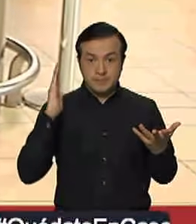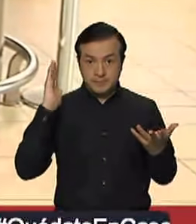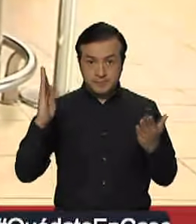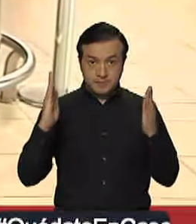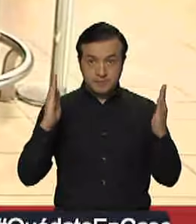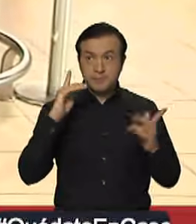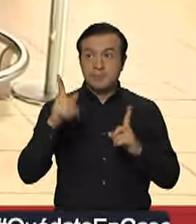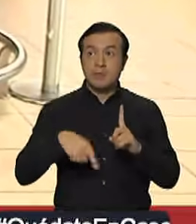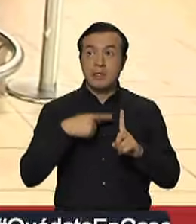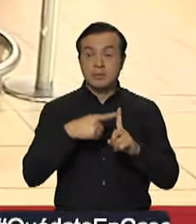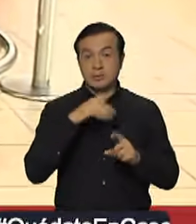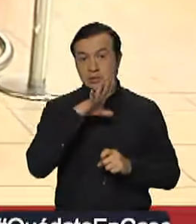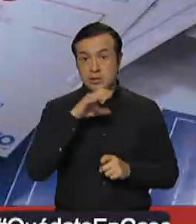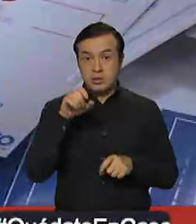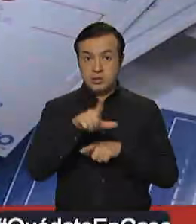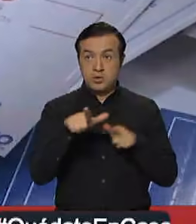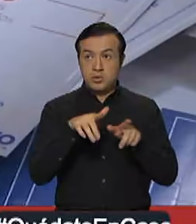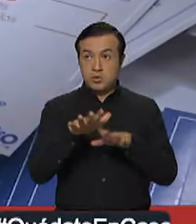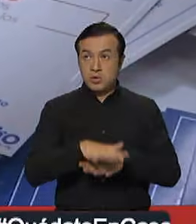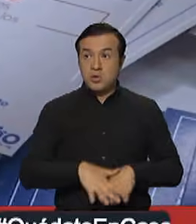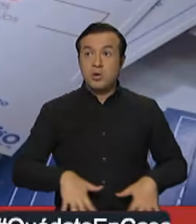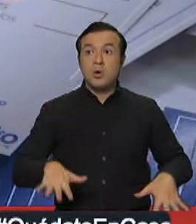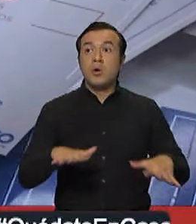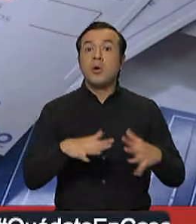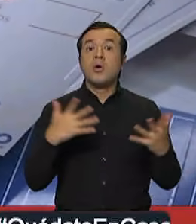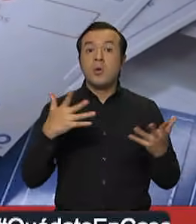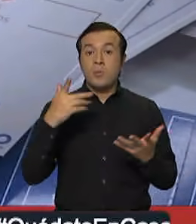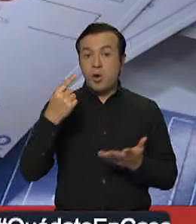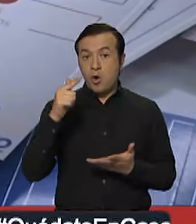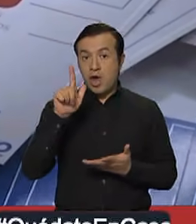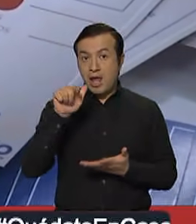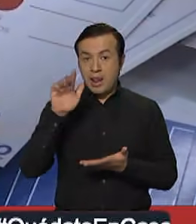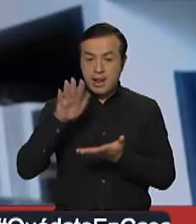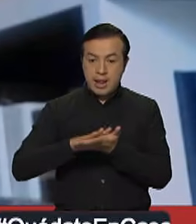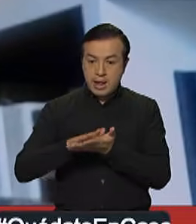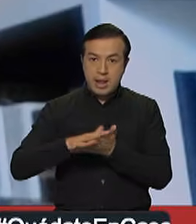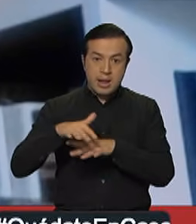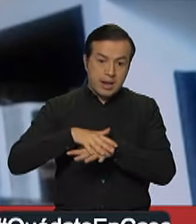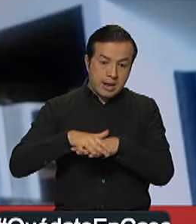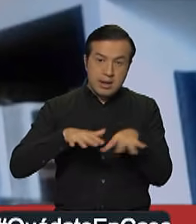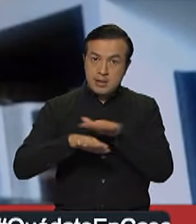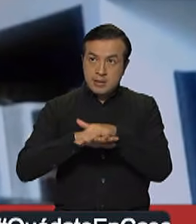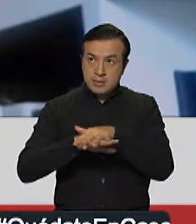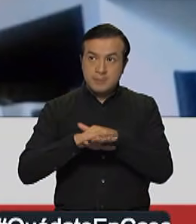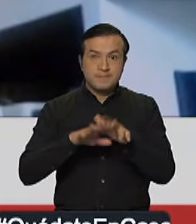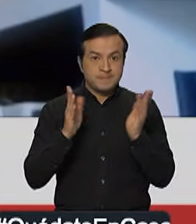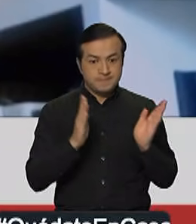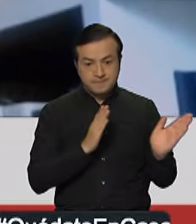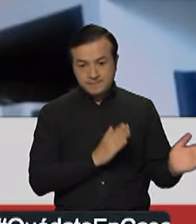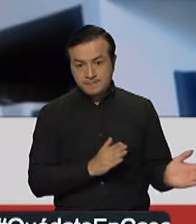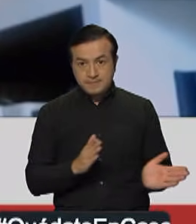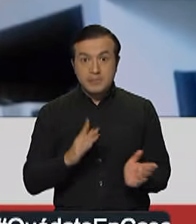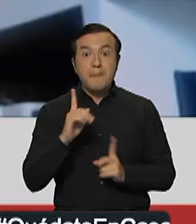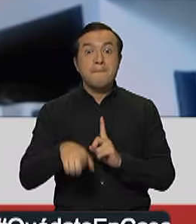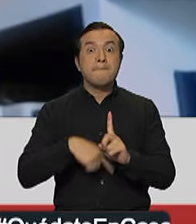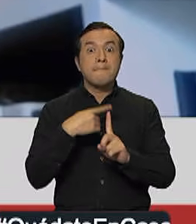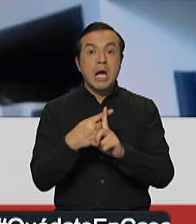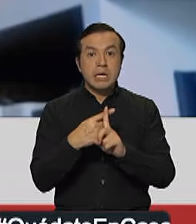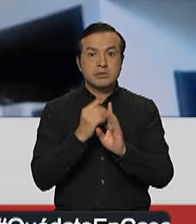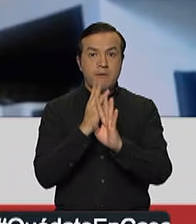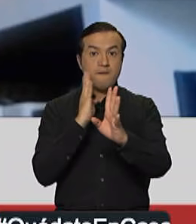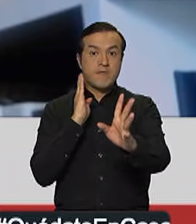se colocó 500 estaciones de gel desinfectante a lo largo del aeropuerto. Se está marcando las zonas de